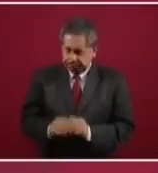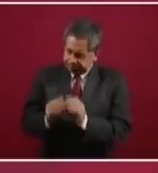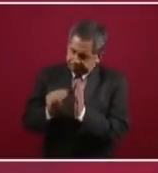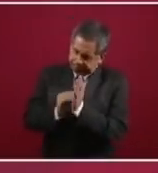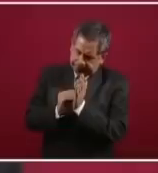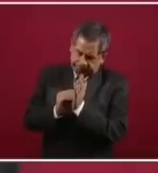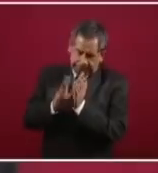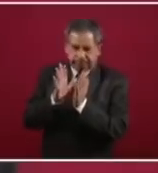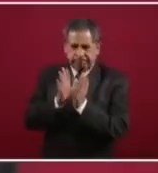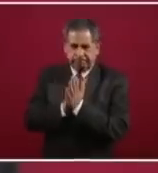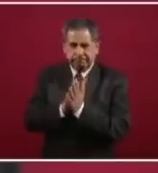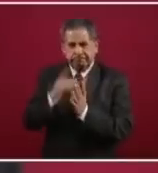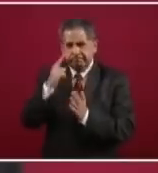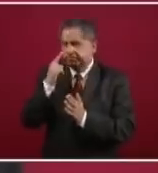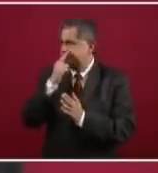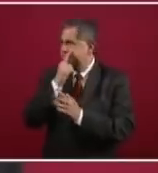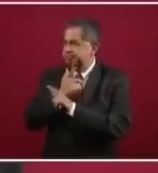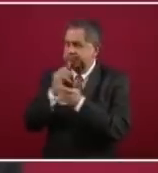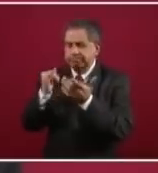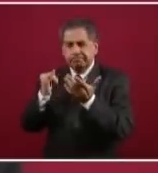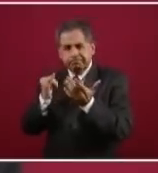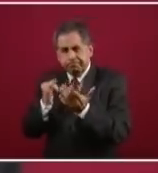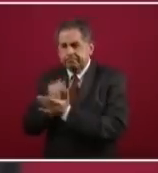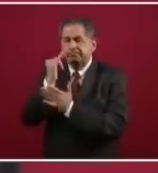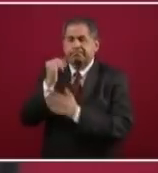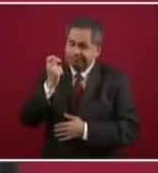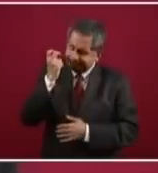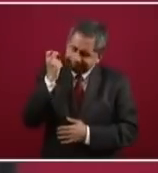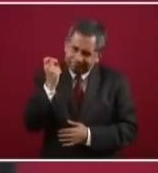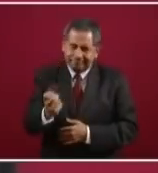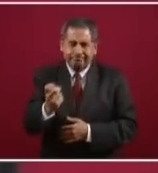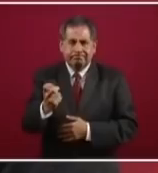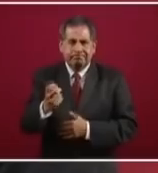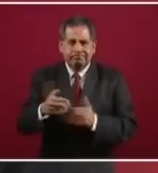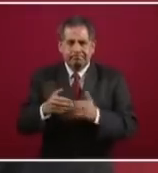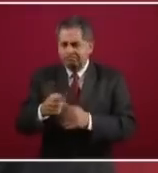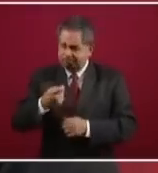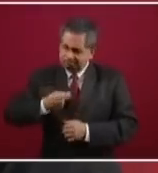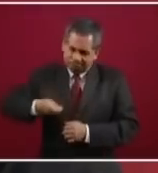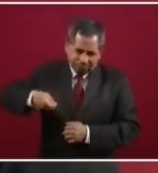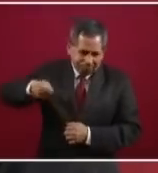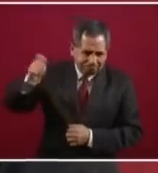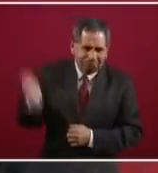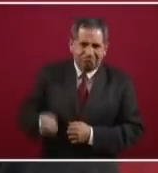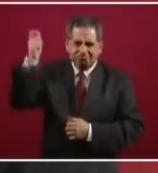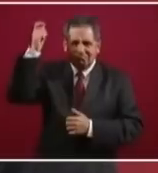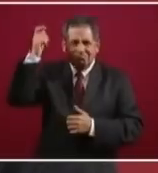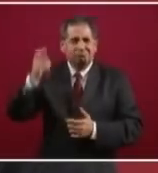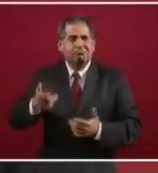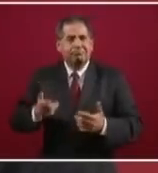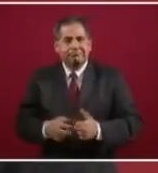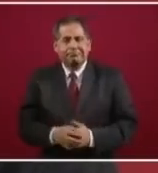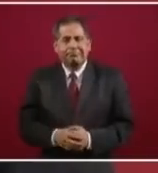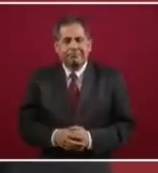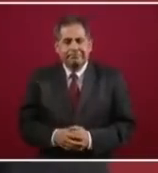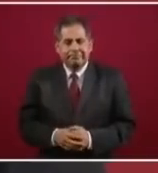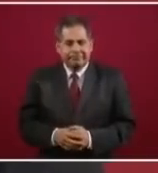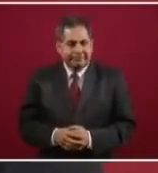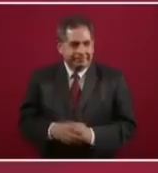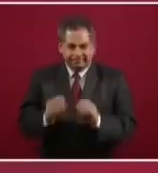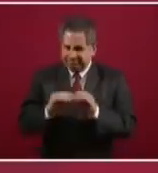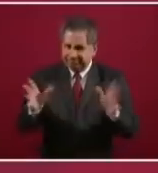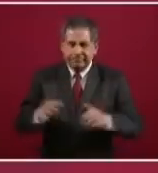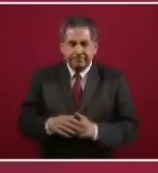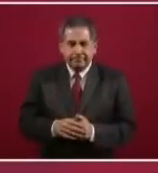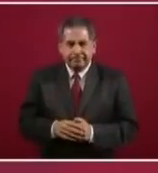establecida la democracia. Me canso ganso. O sea,